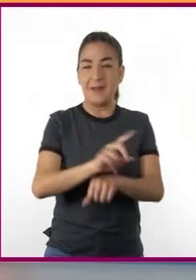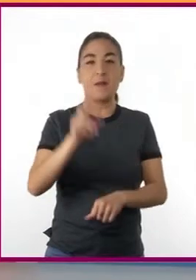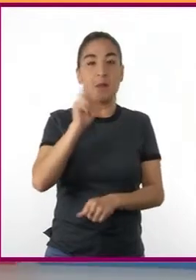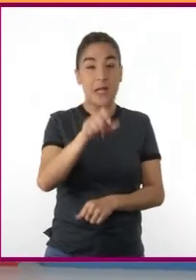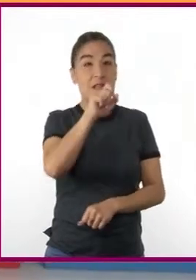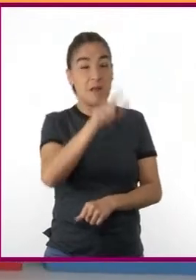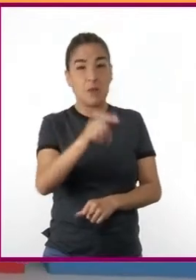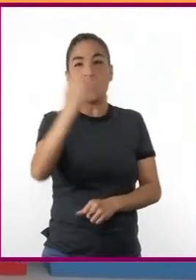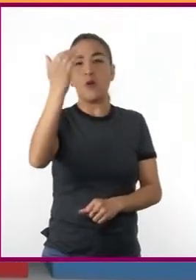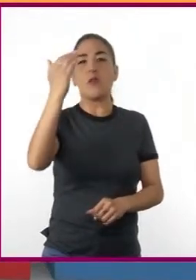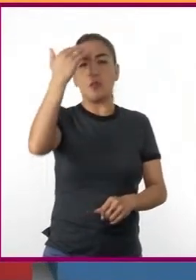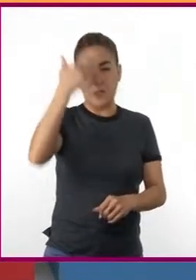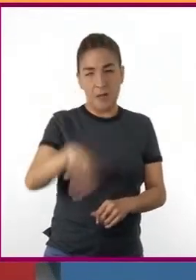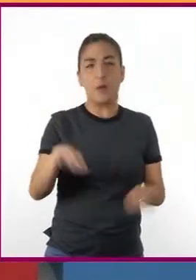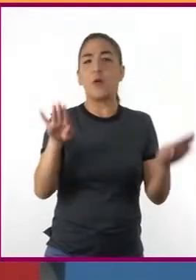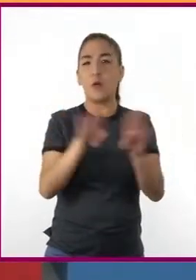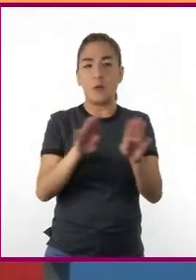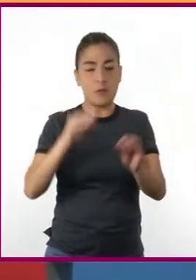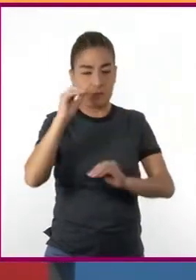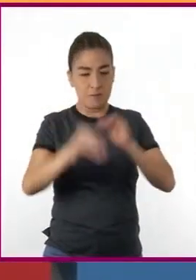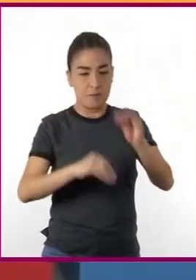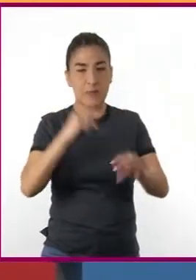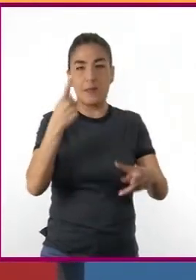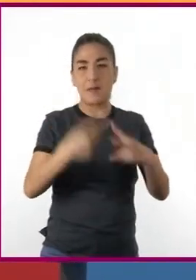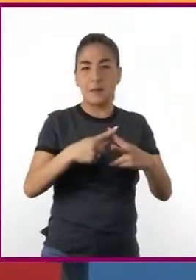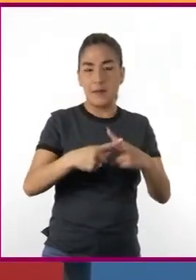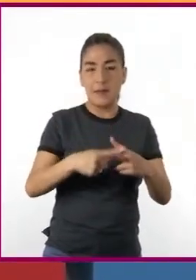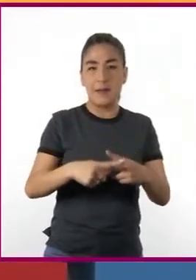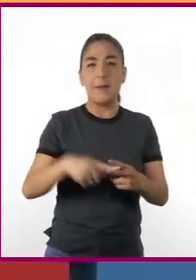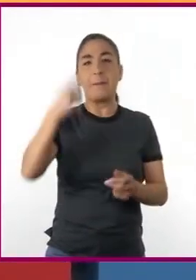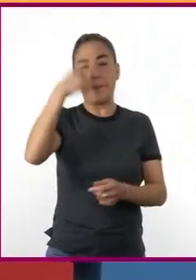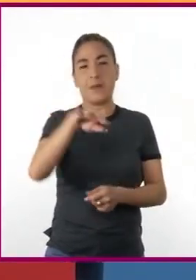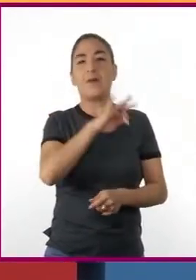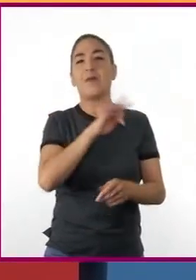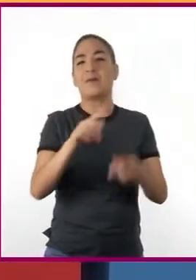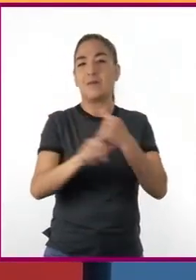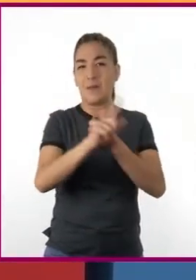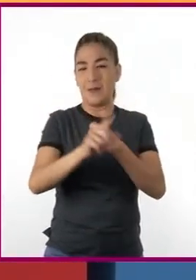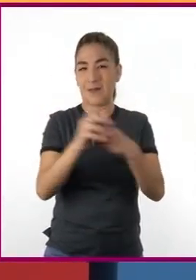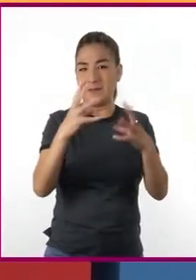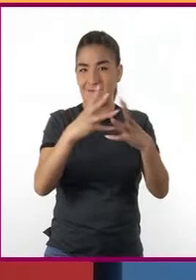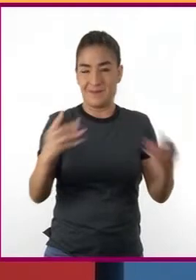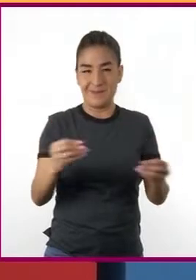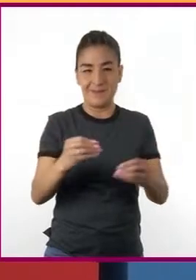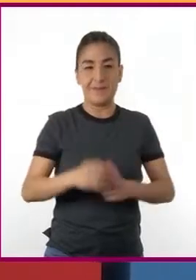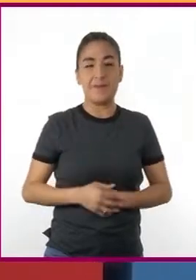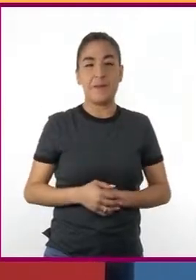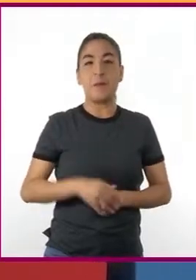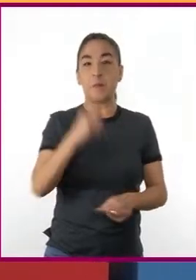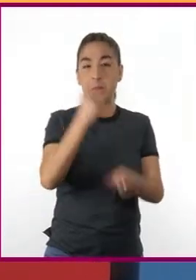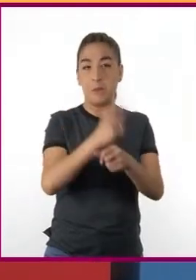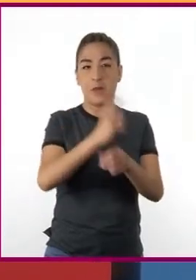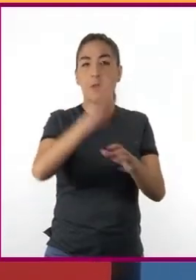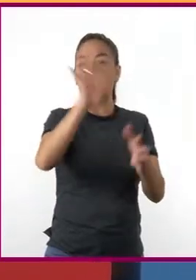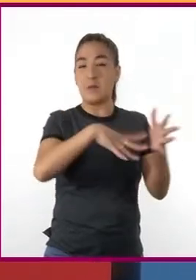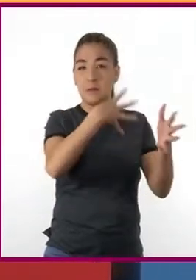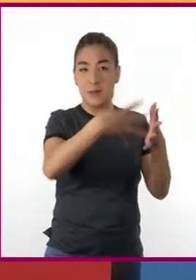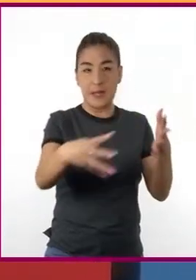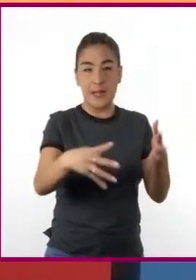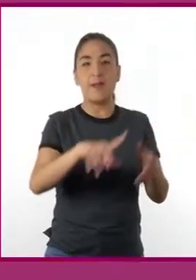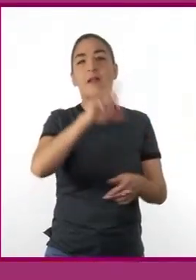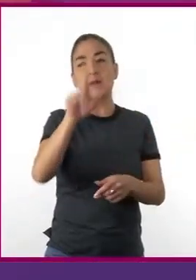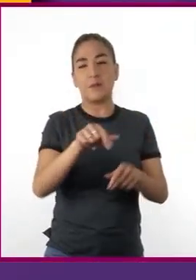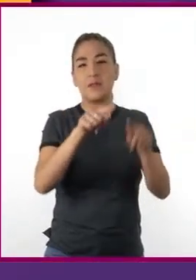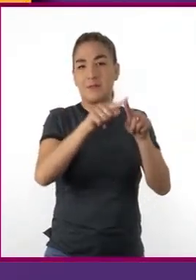conoceremos el modelado de una expresión algebraica que permite solucionarlas. Primero, con una tabla y después con